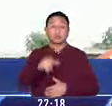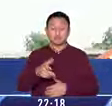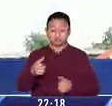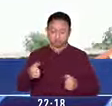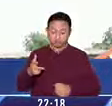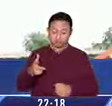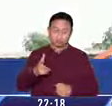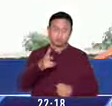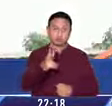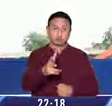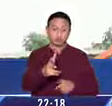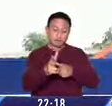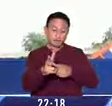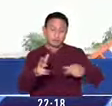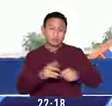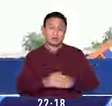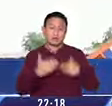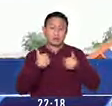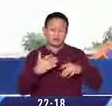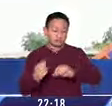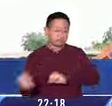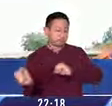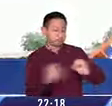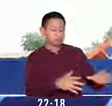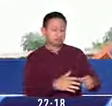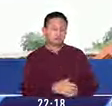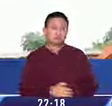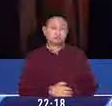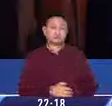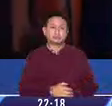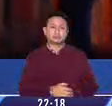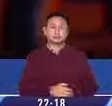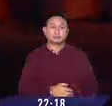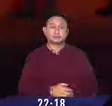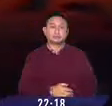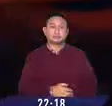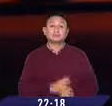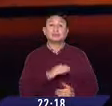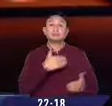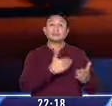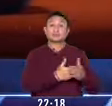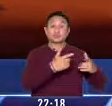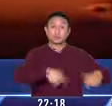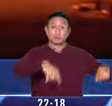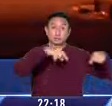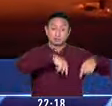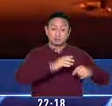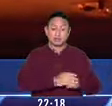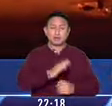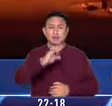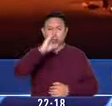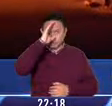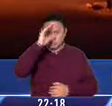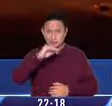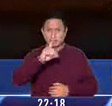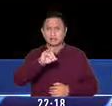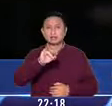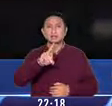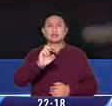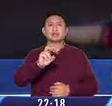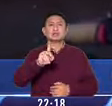simplemente dejan abandonado un cuerpo inerte, maniatado. Al punto de la novedad arribaron los agentes de la